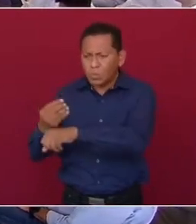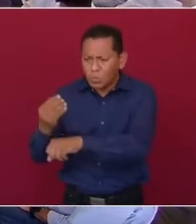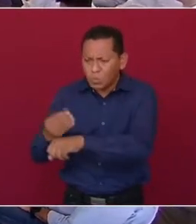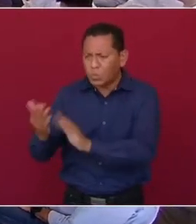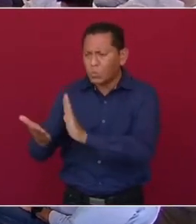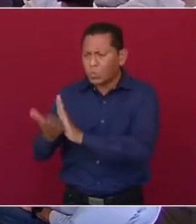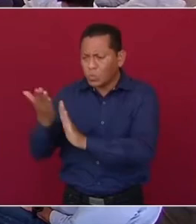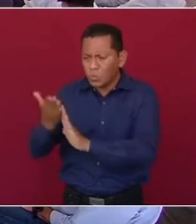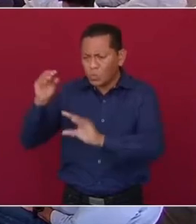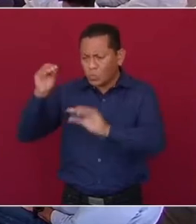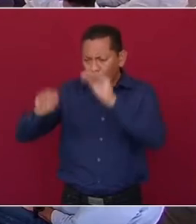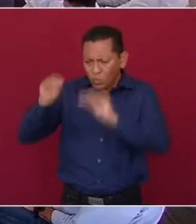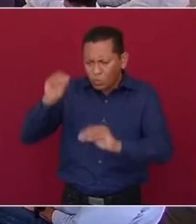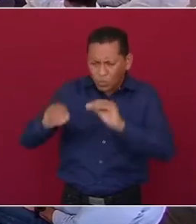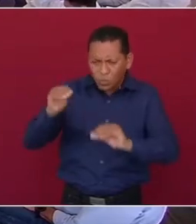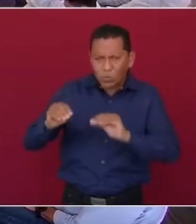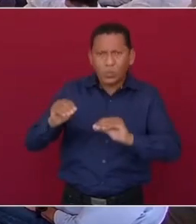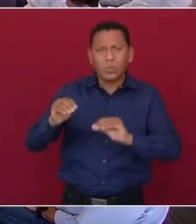con inversión pública,